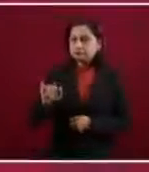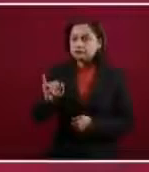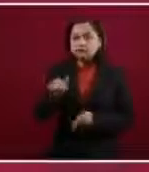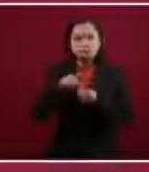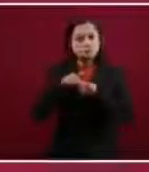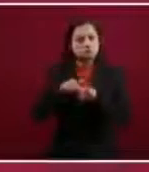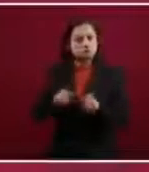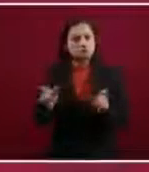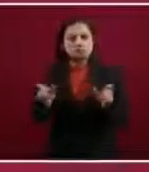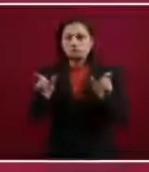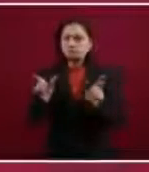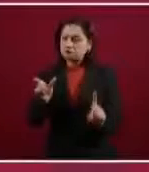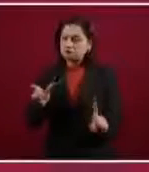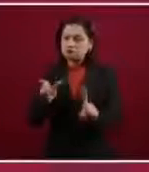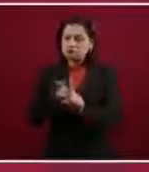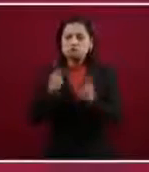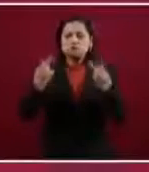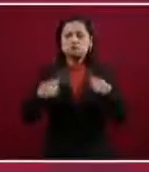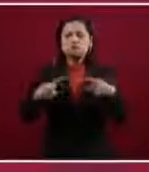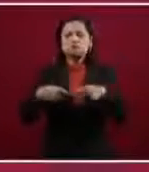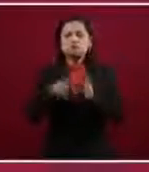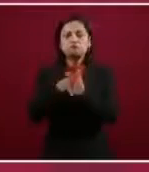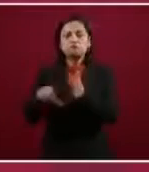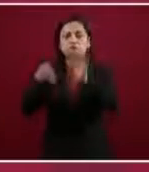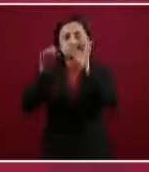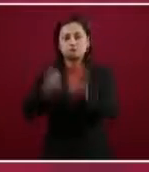y lo que estás